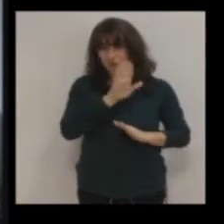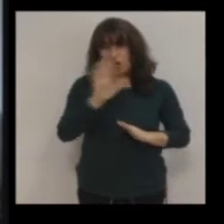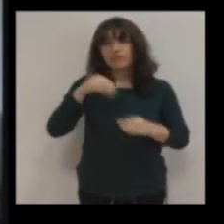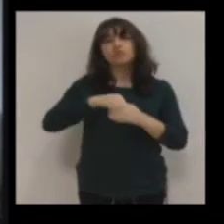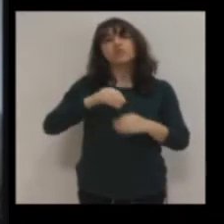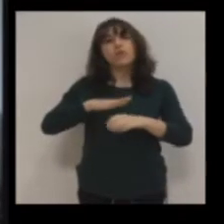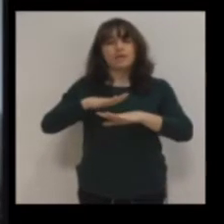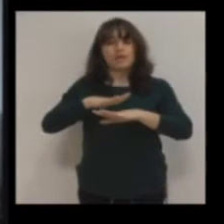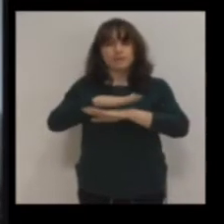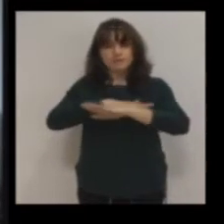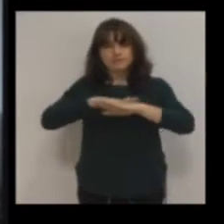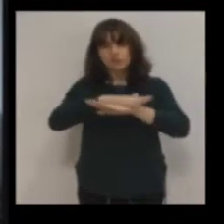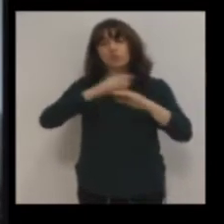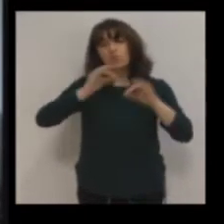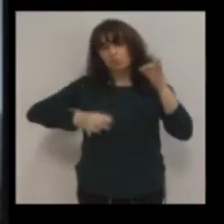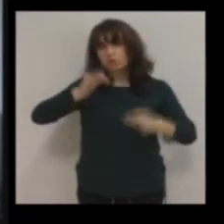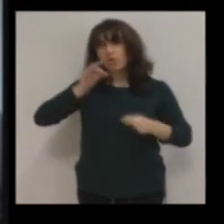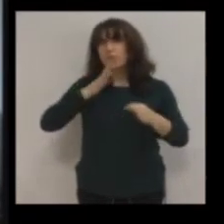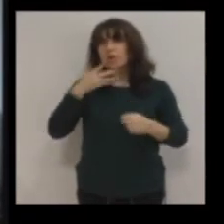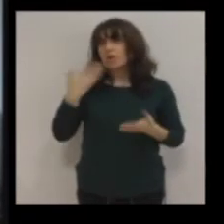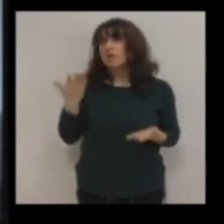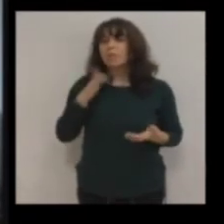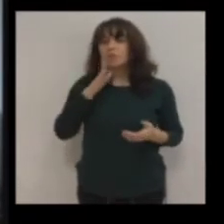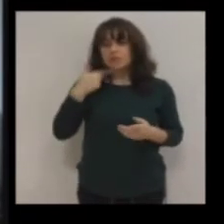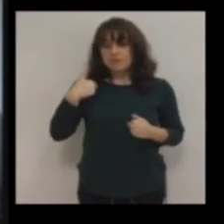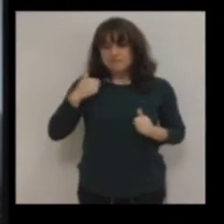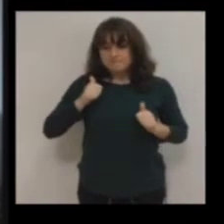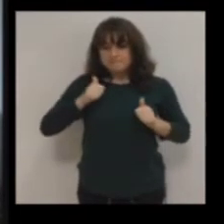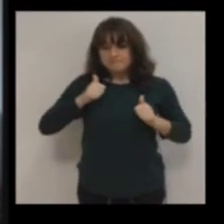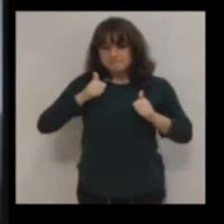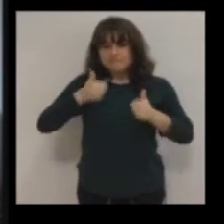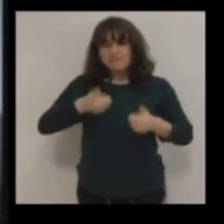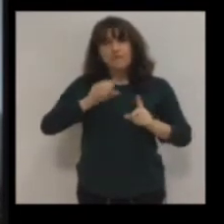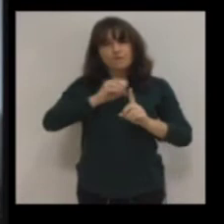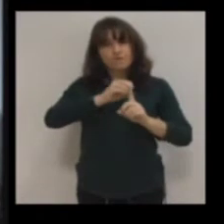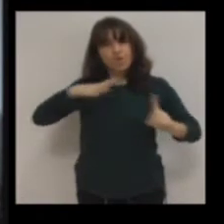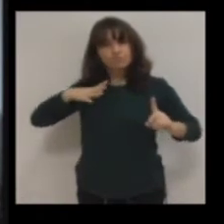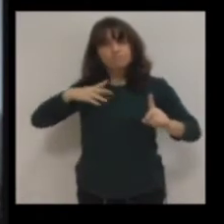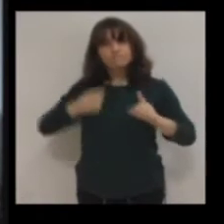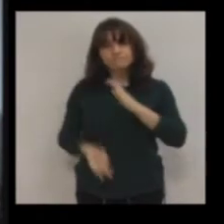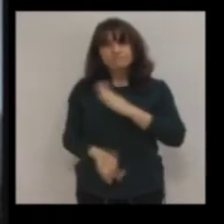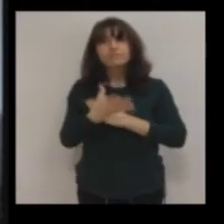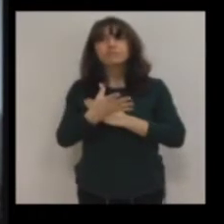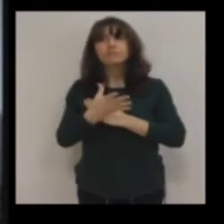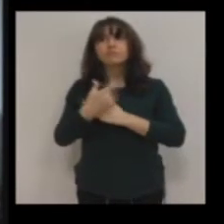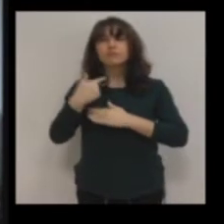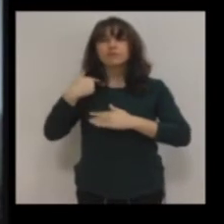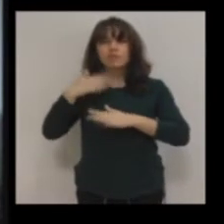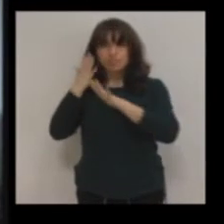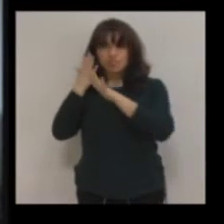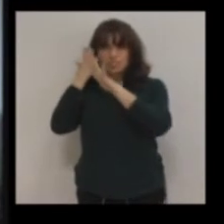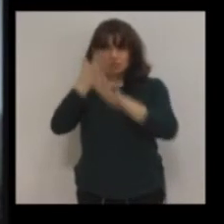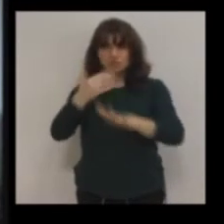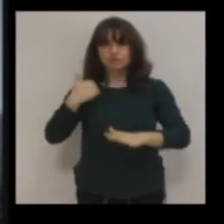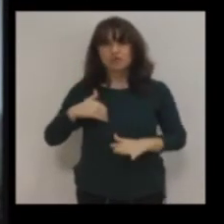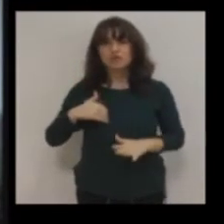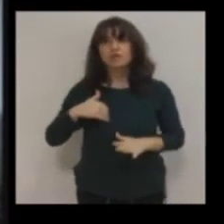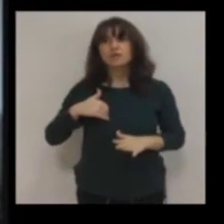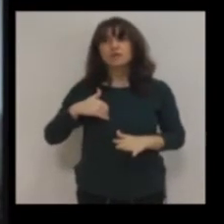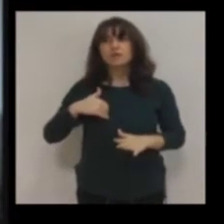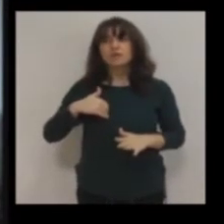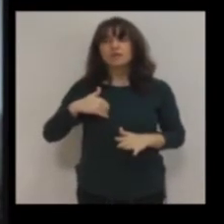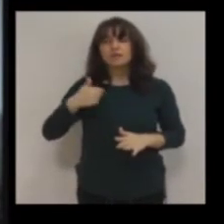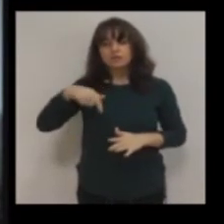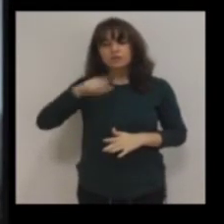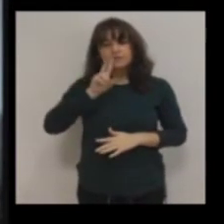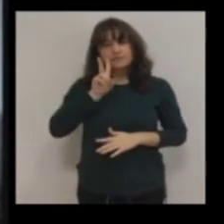Justicia. ¿Por qué? Pues porque ya en su día, cuando comienza a crearse el foro, como ha dicho Rocío, se cumplen 10 años, lo que vemos es